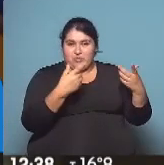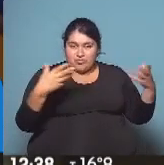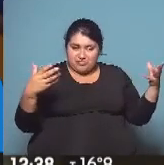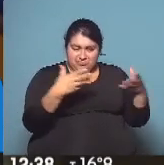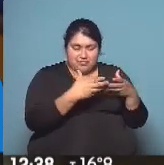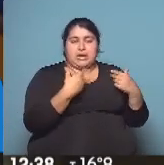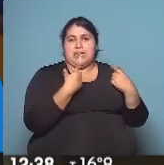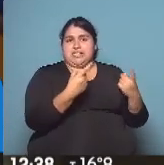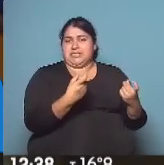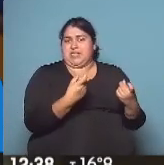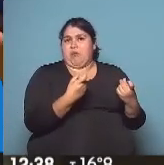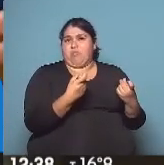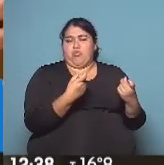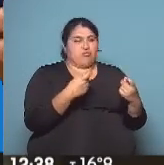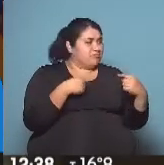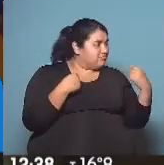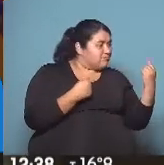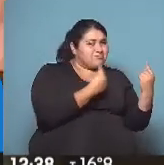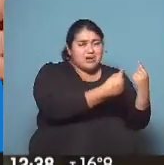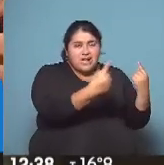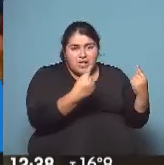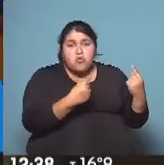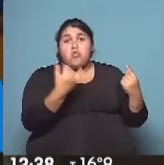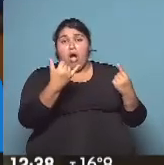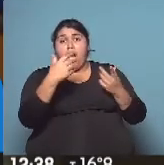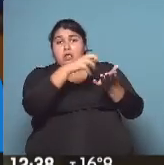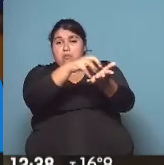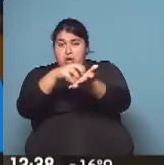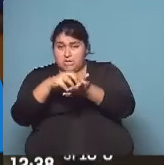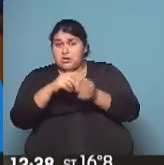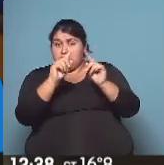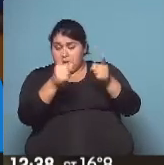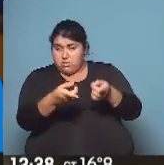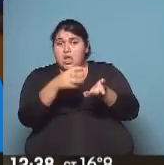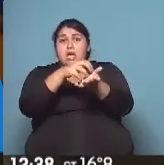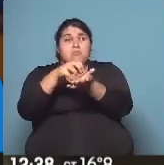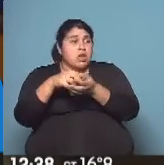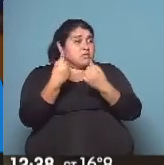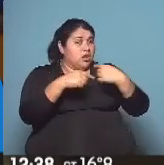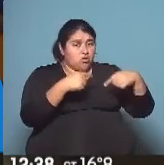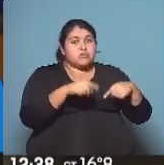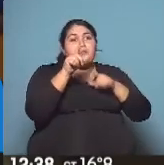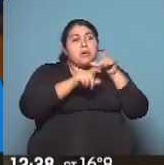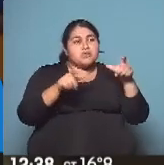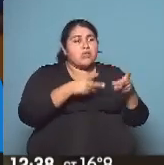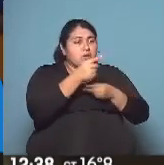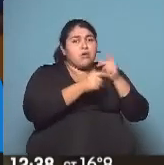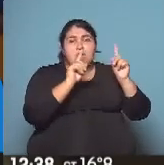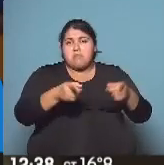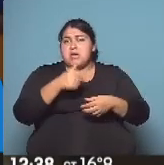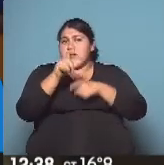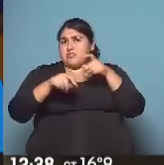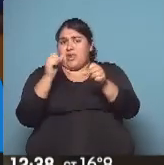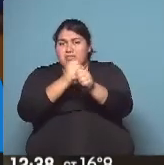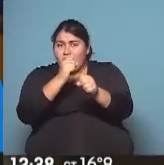es un poder. De momento tenemos, sí, están los grandes fondos, están los empresarios y están los consumidores, los trabajadores.